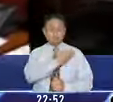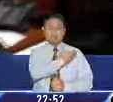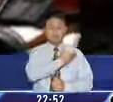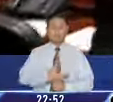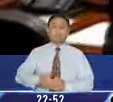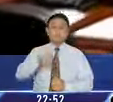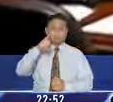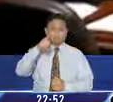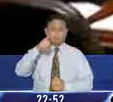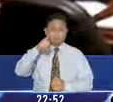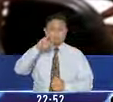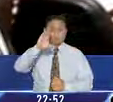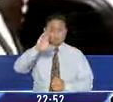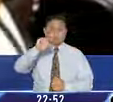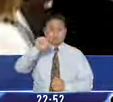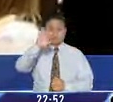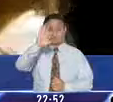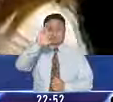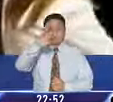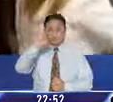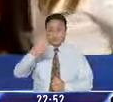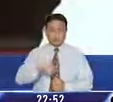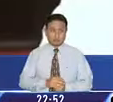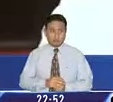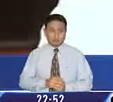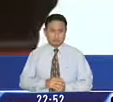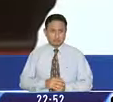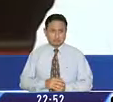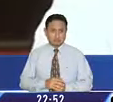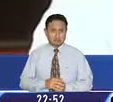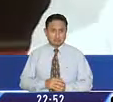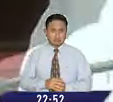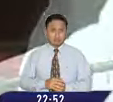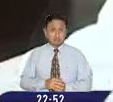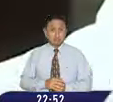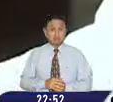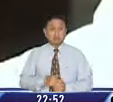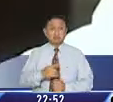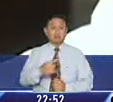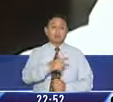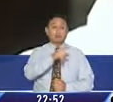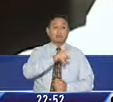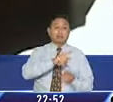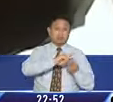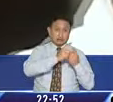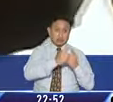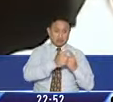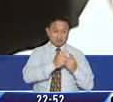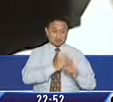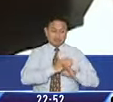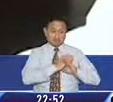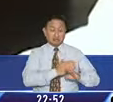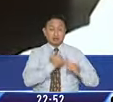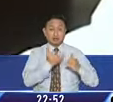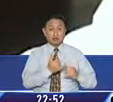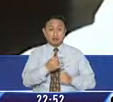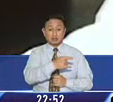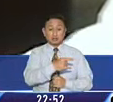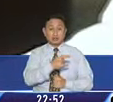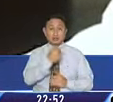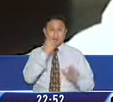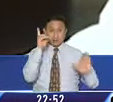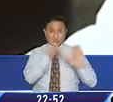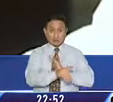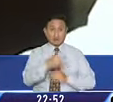Castillo, una vez más, se mantiene en esta posición. Los enemigos del cambio pretenden doblegarnos hoy con falsas